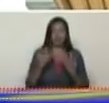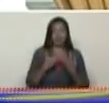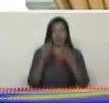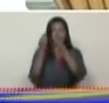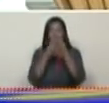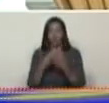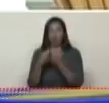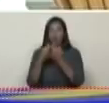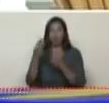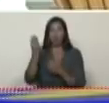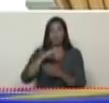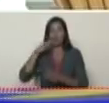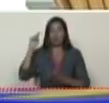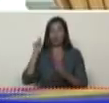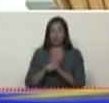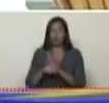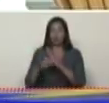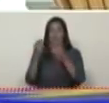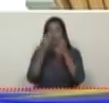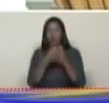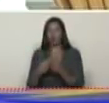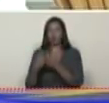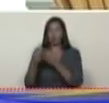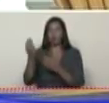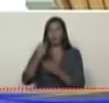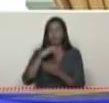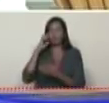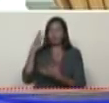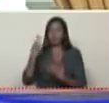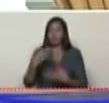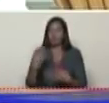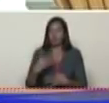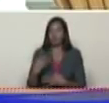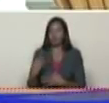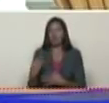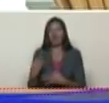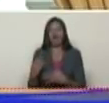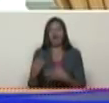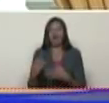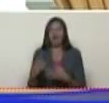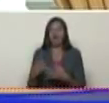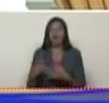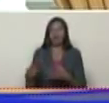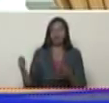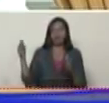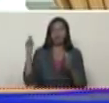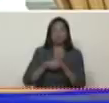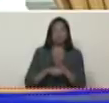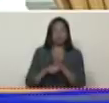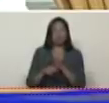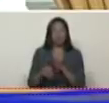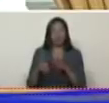del más feroz bloqueo económico y de un verdadero bloqueo naval comercial